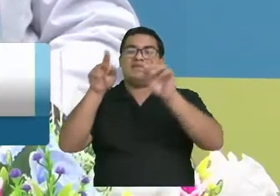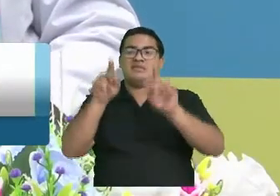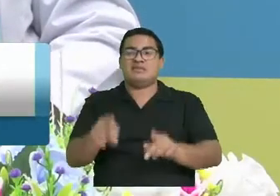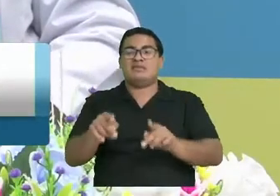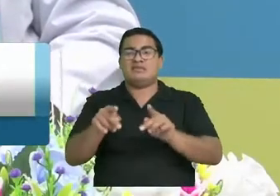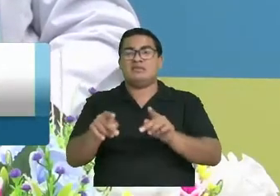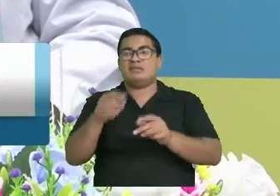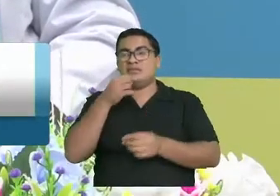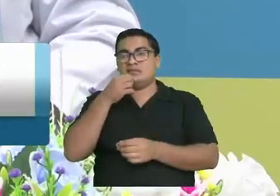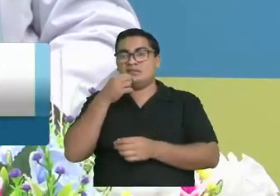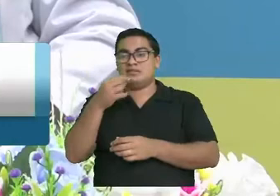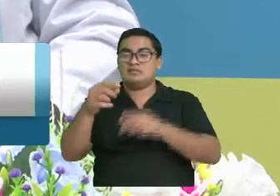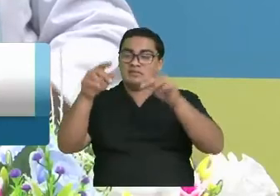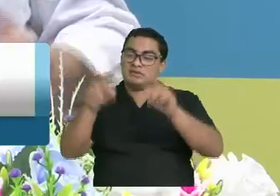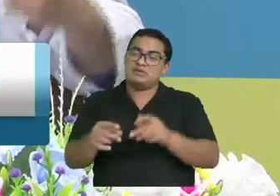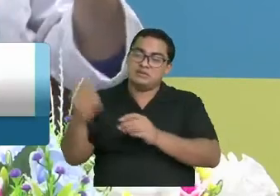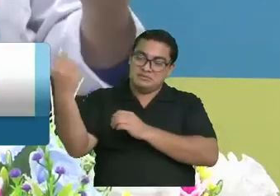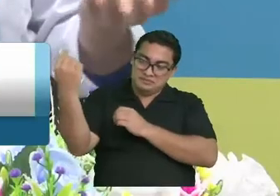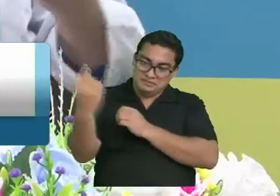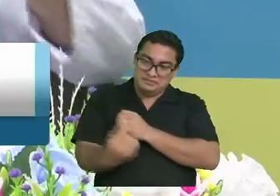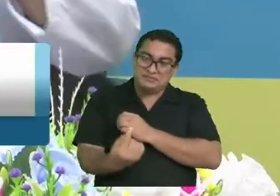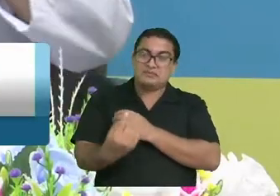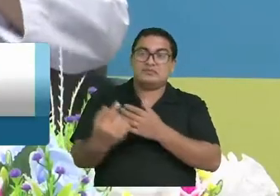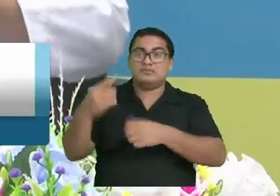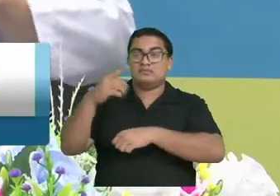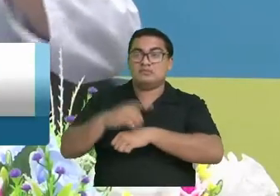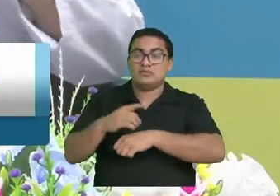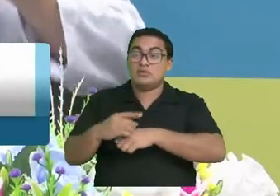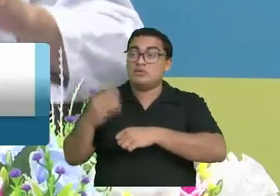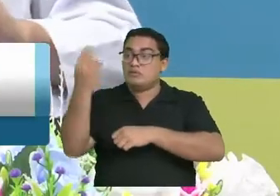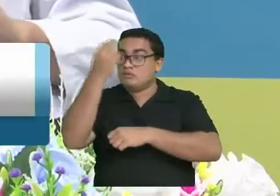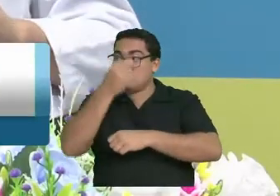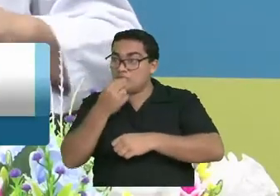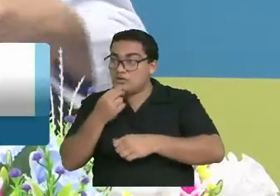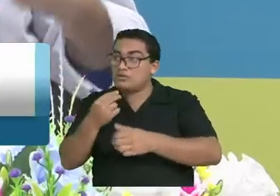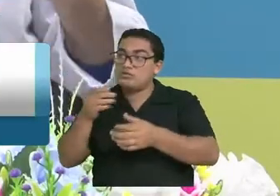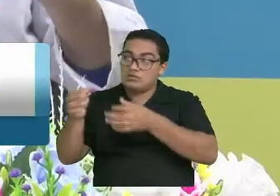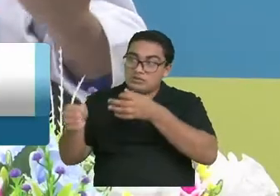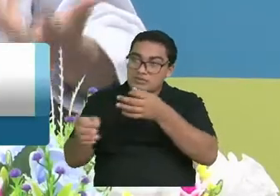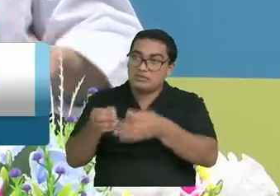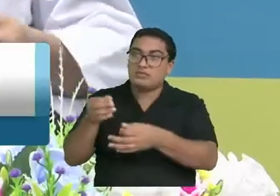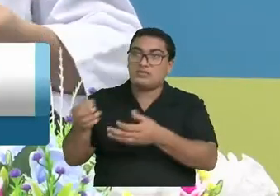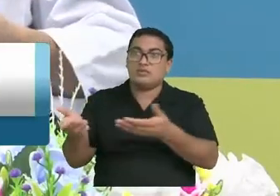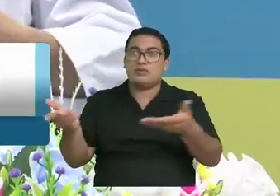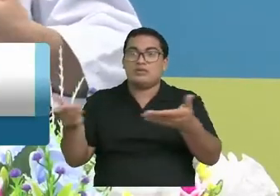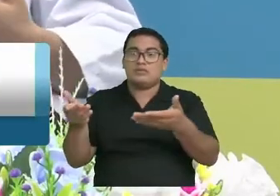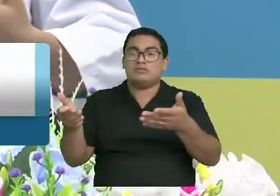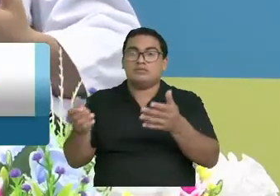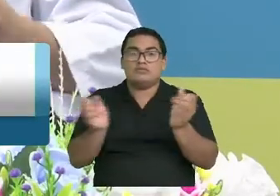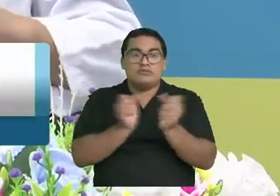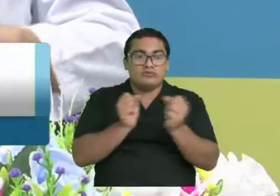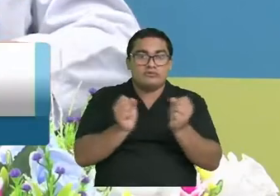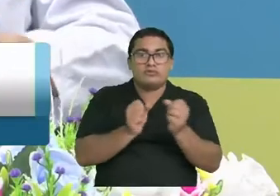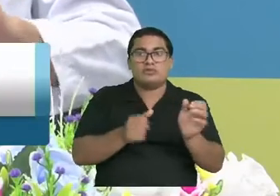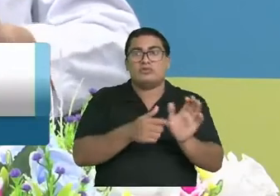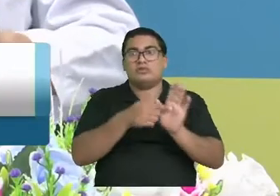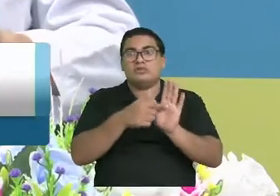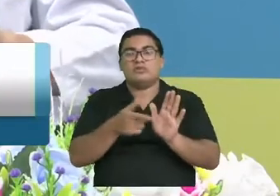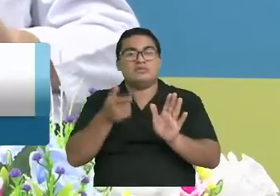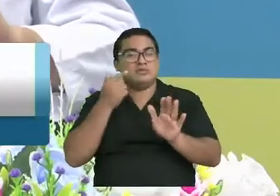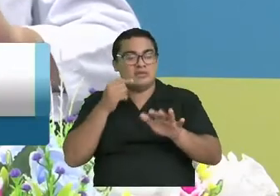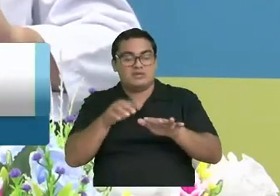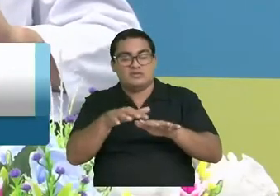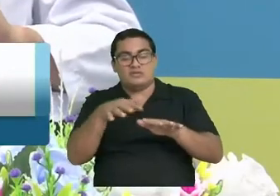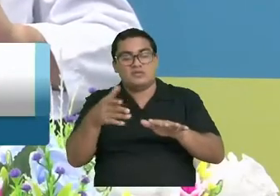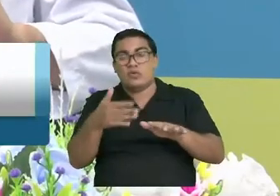Cuando enfrentamos al paciente, incluso le podemos hacer la prueba en ese momento, exponerlo ante el frío y observar si presenta